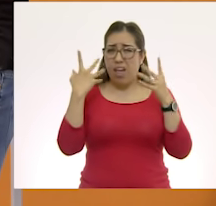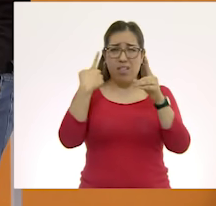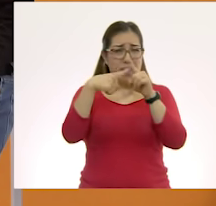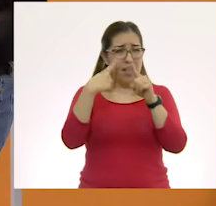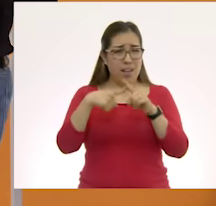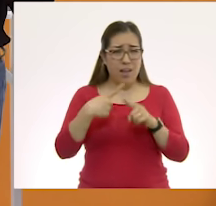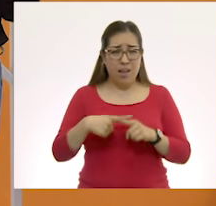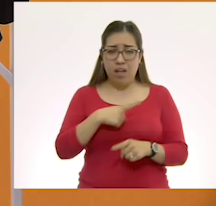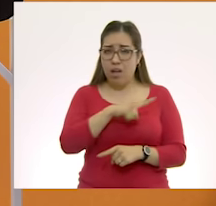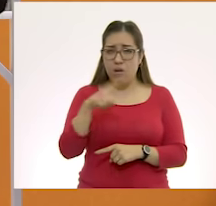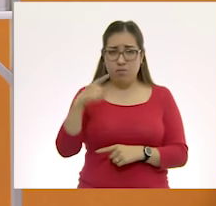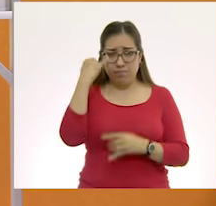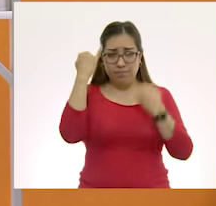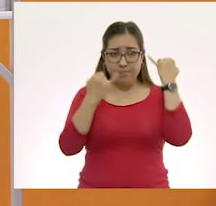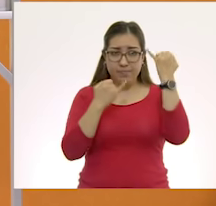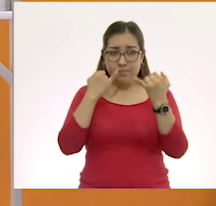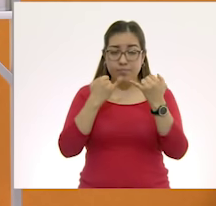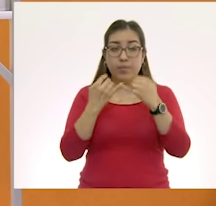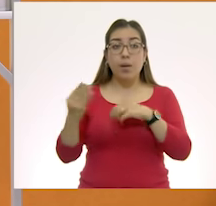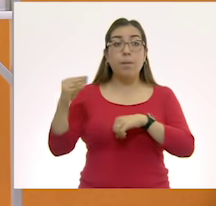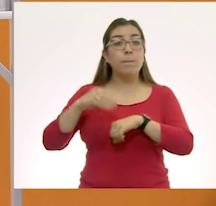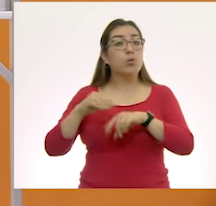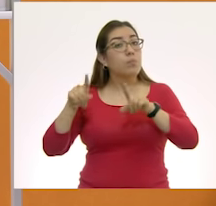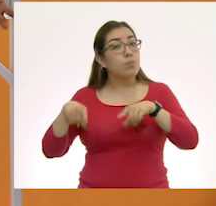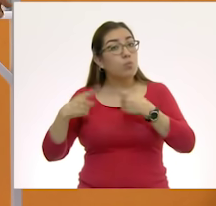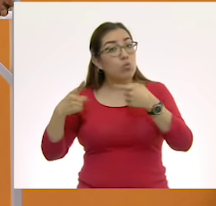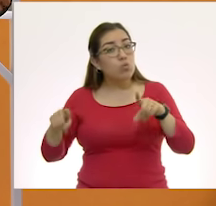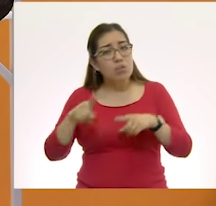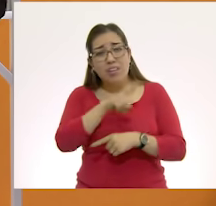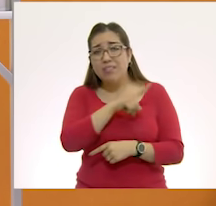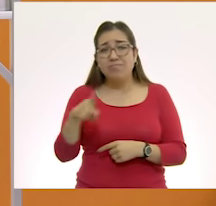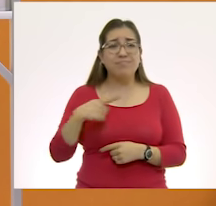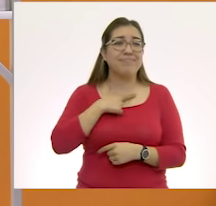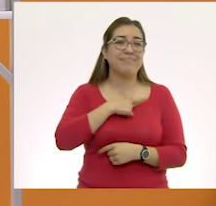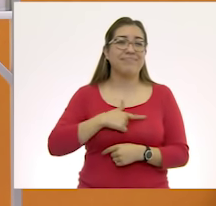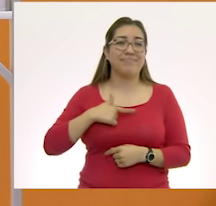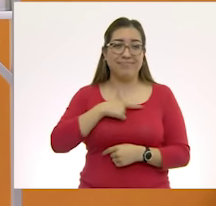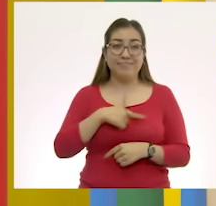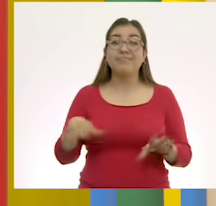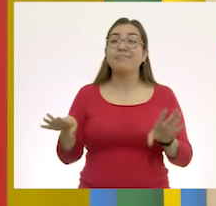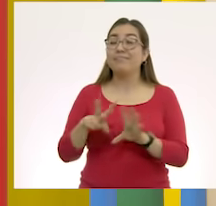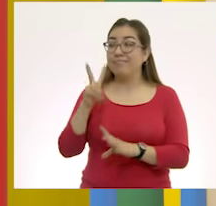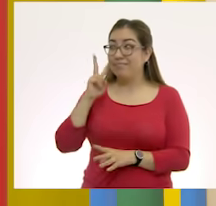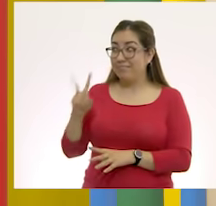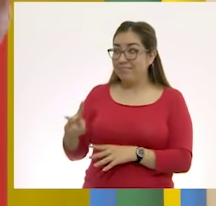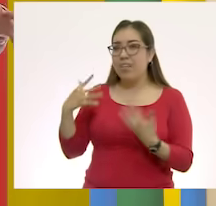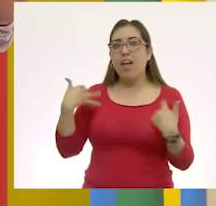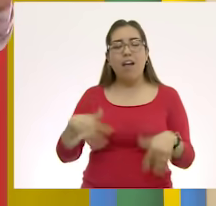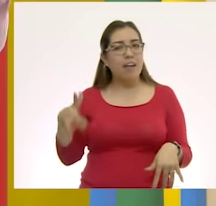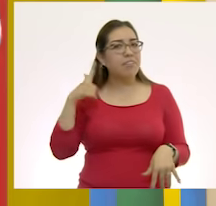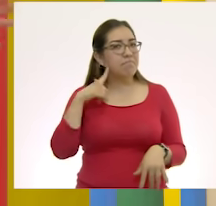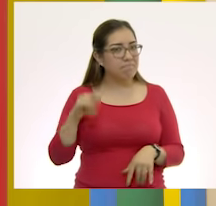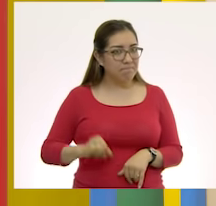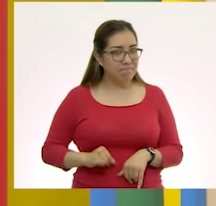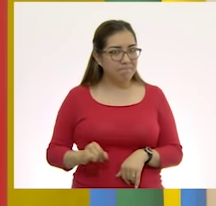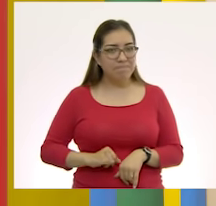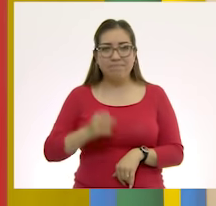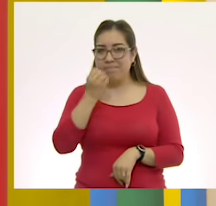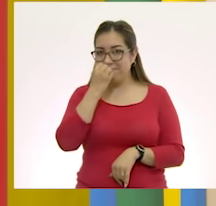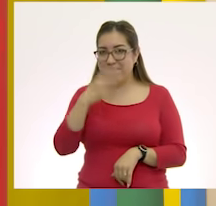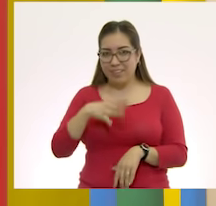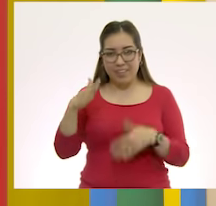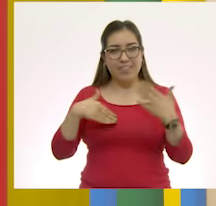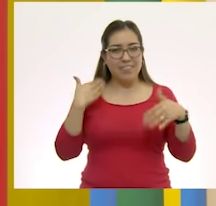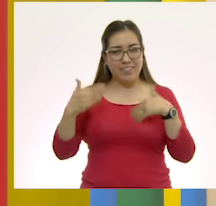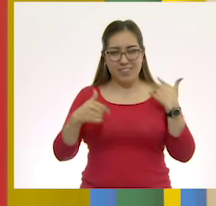velocidades, con una canción ¿sí? o con una melodía que a ustedes les guste mucho. ¿Cómo ves? Suena súper interesante, súper divertido. Yo